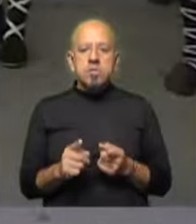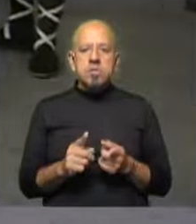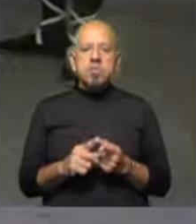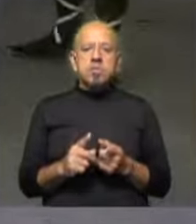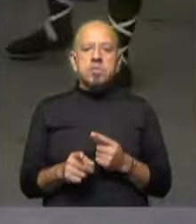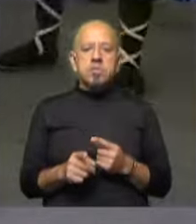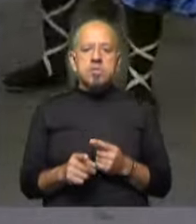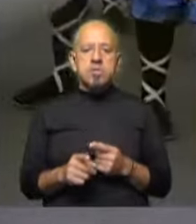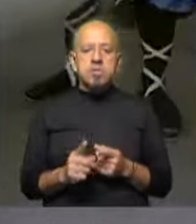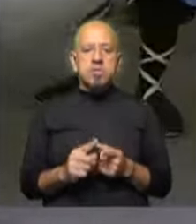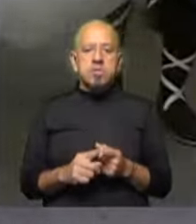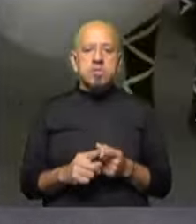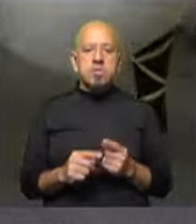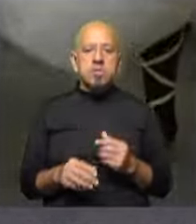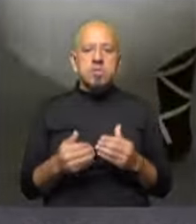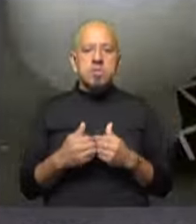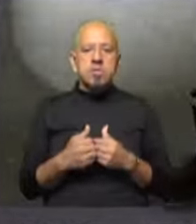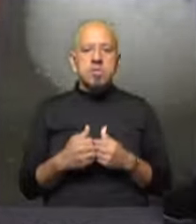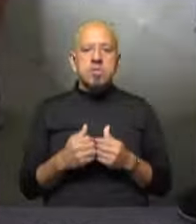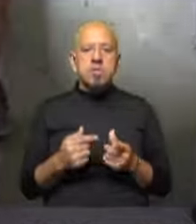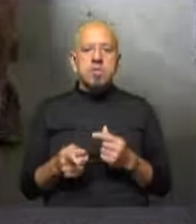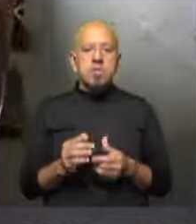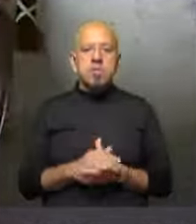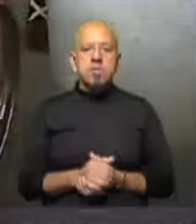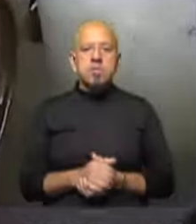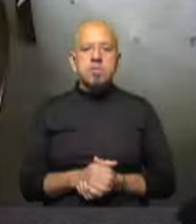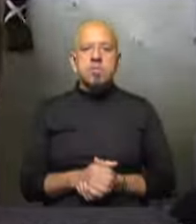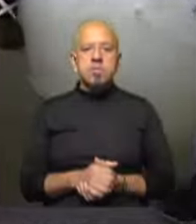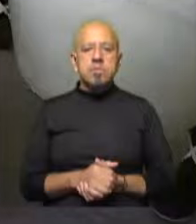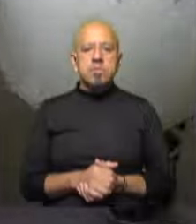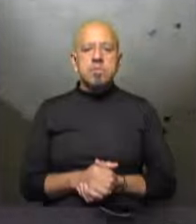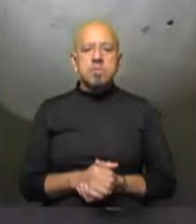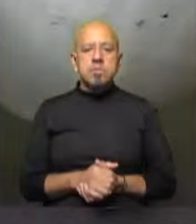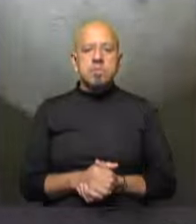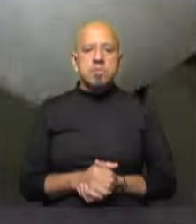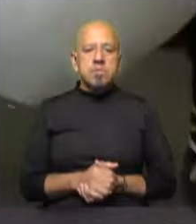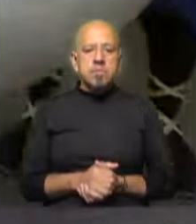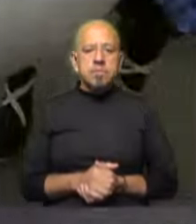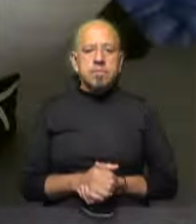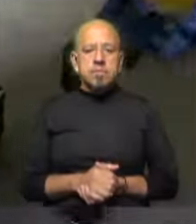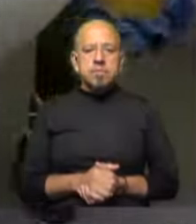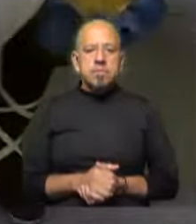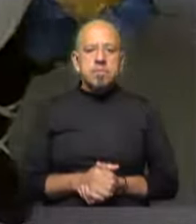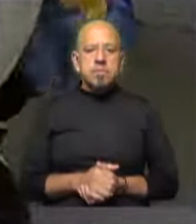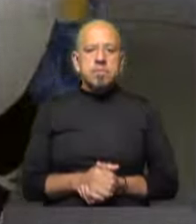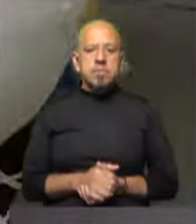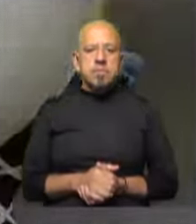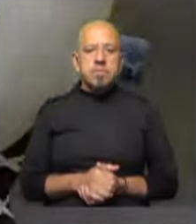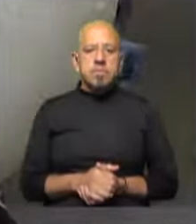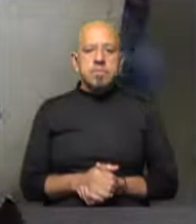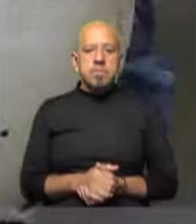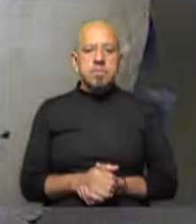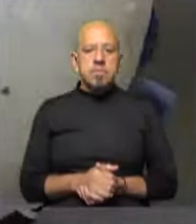carnaval que va a arrancar entonces, y ahí estamos viendo la cuerda de Valelé, que arranca entonces, y más adelante ya